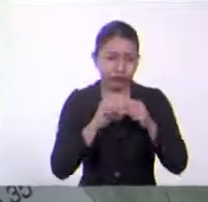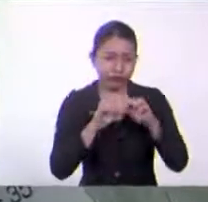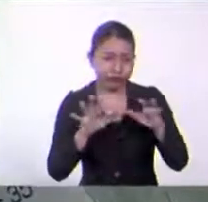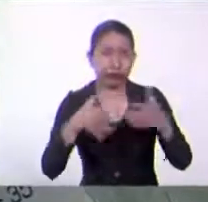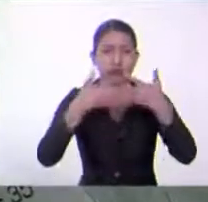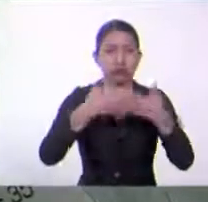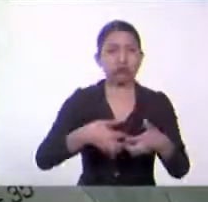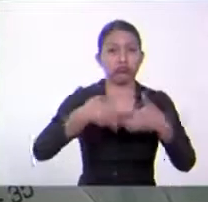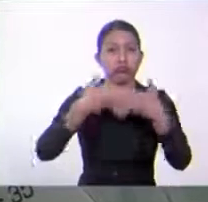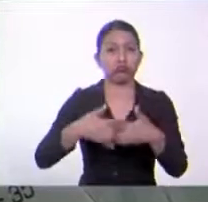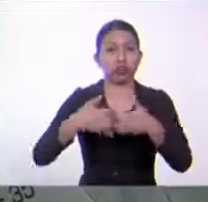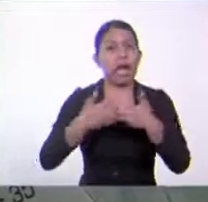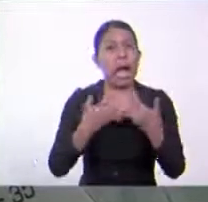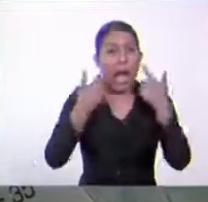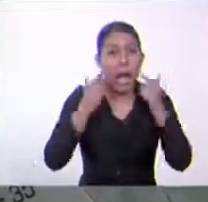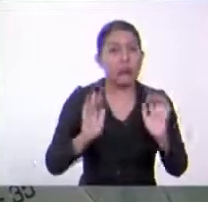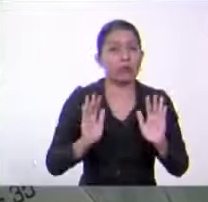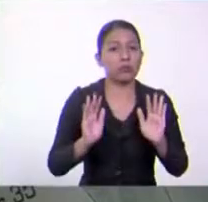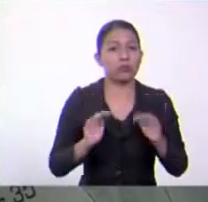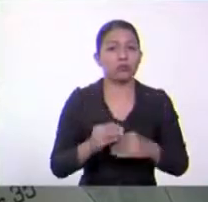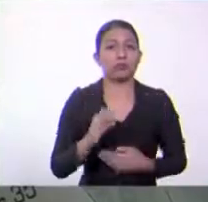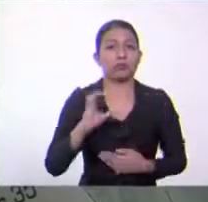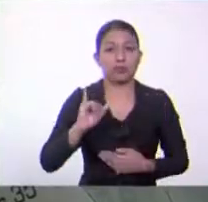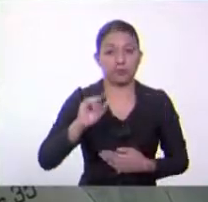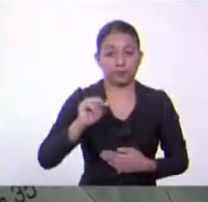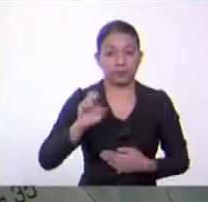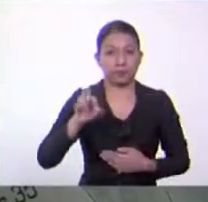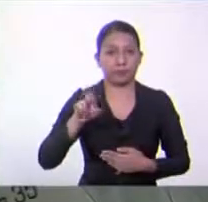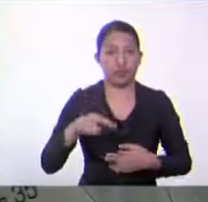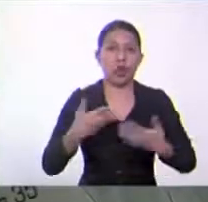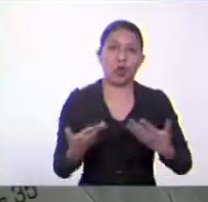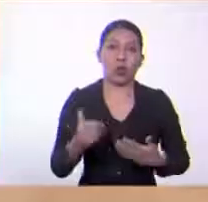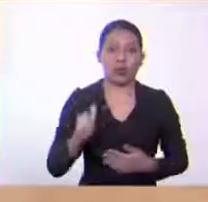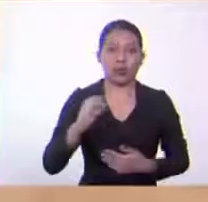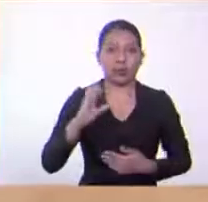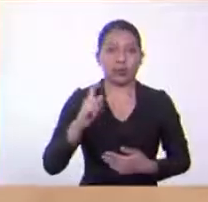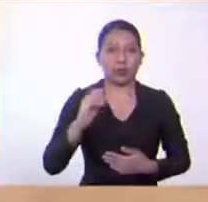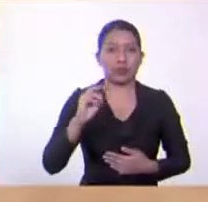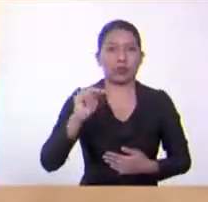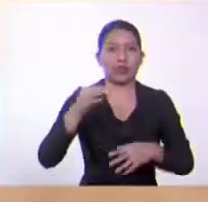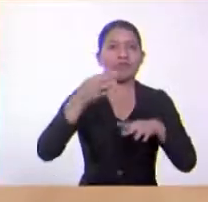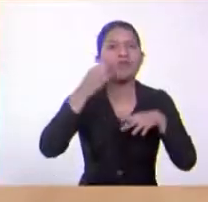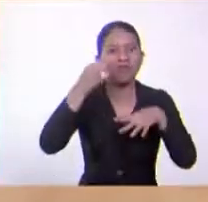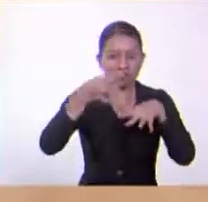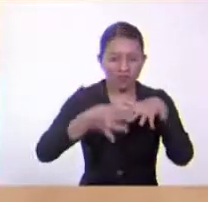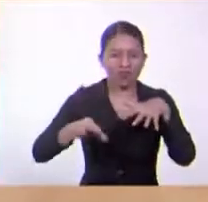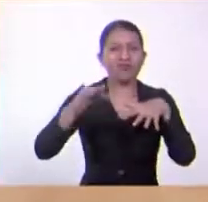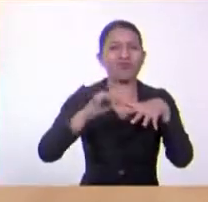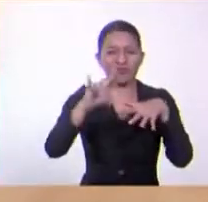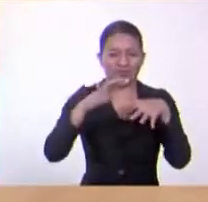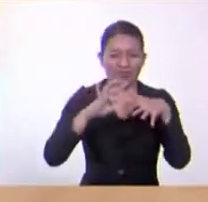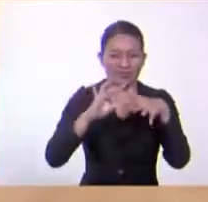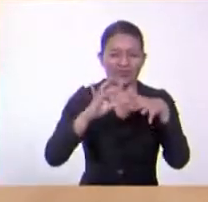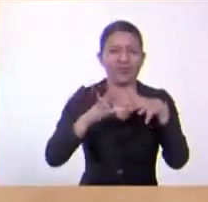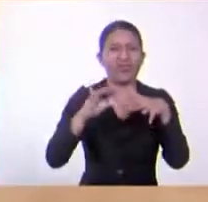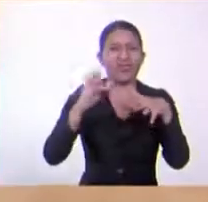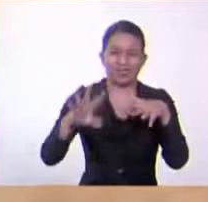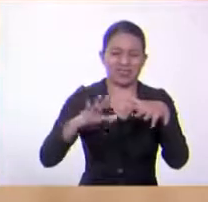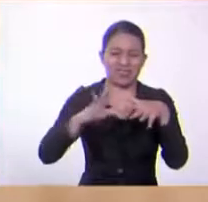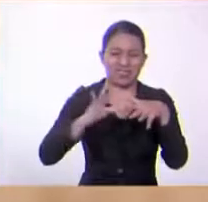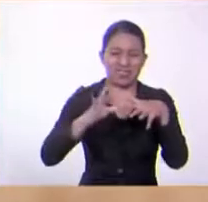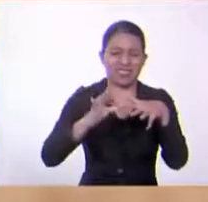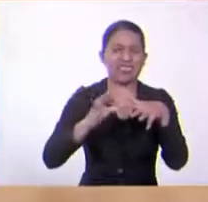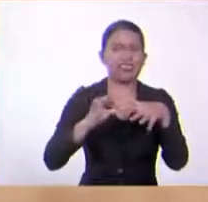industriales como el cinet y la acetona, que es la que utilizamos para quitarnos